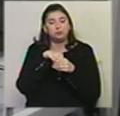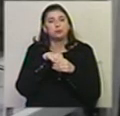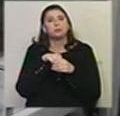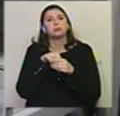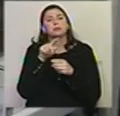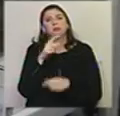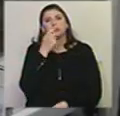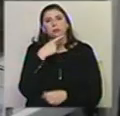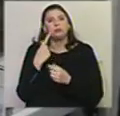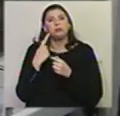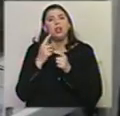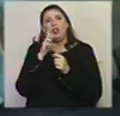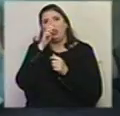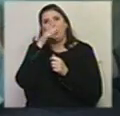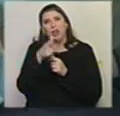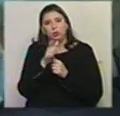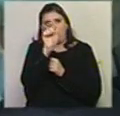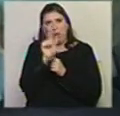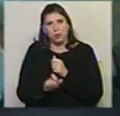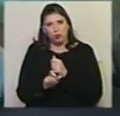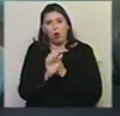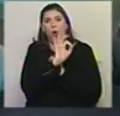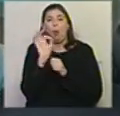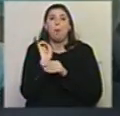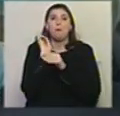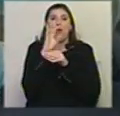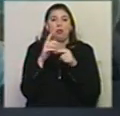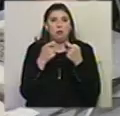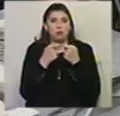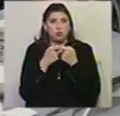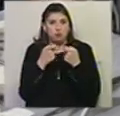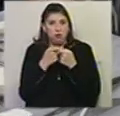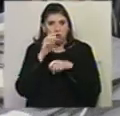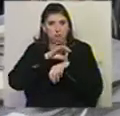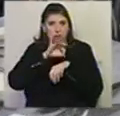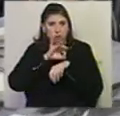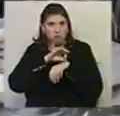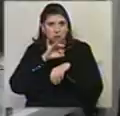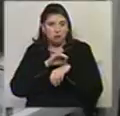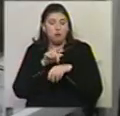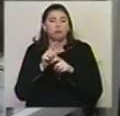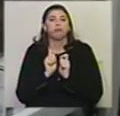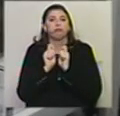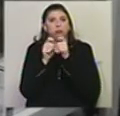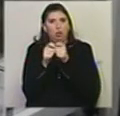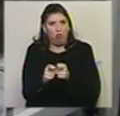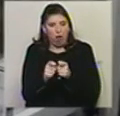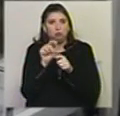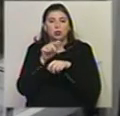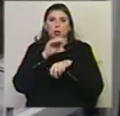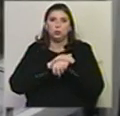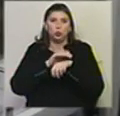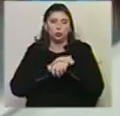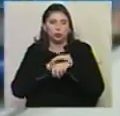se entregan directamente al beneficiario o son enviados a la institución médica que otorga la cobertura de asistencia al paciente, quien se encargará de su